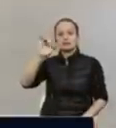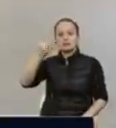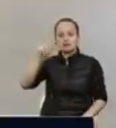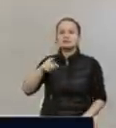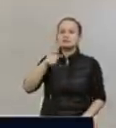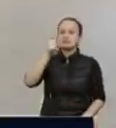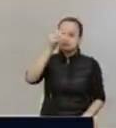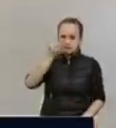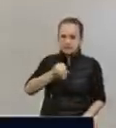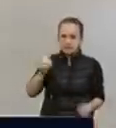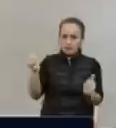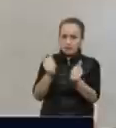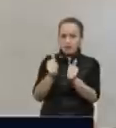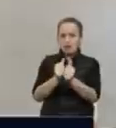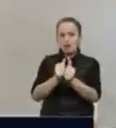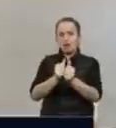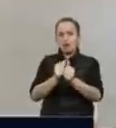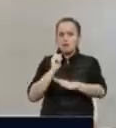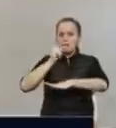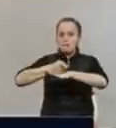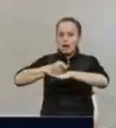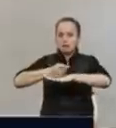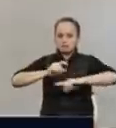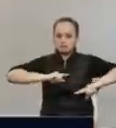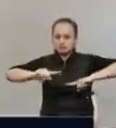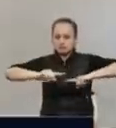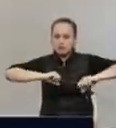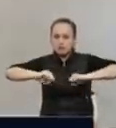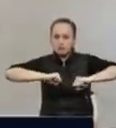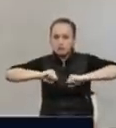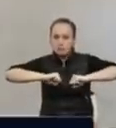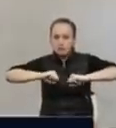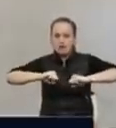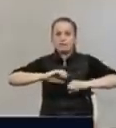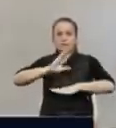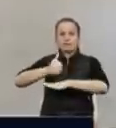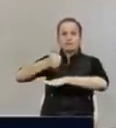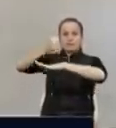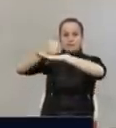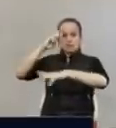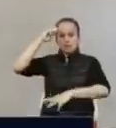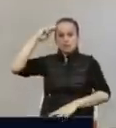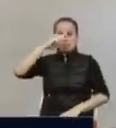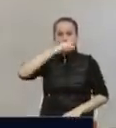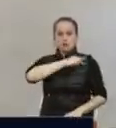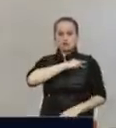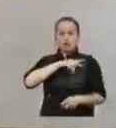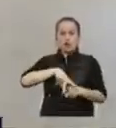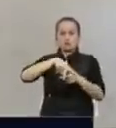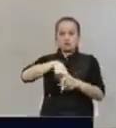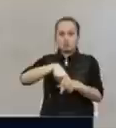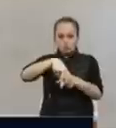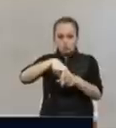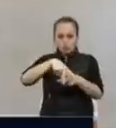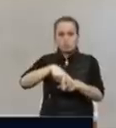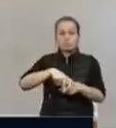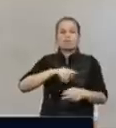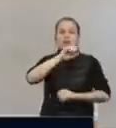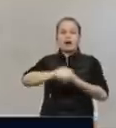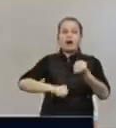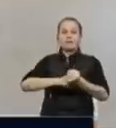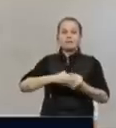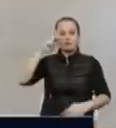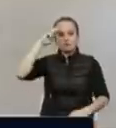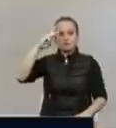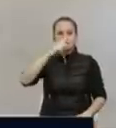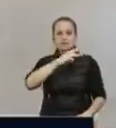coordinamos acciones de esta naturaleza, y con la dirección de carabineros y con el apoyo del Ejército Nacional,